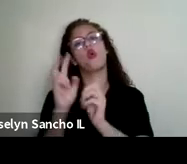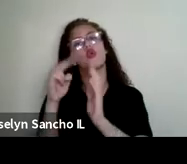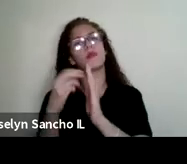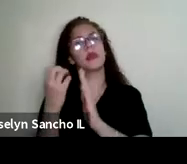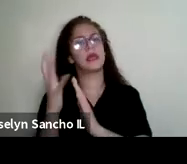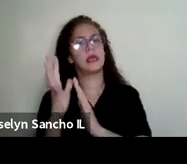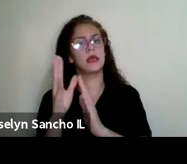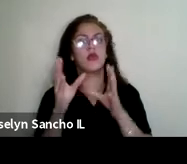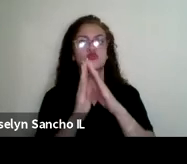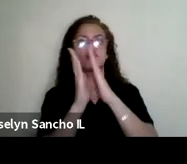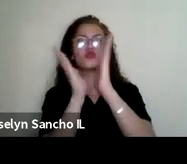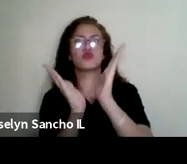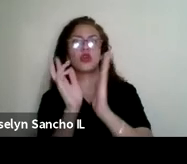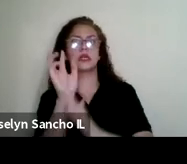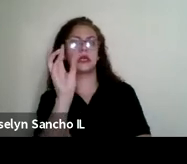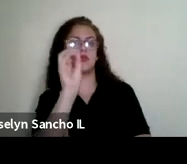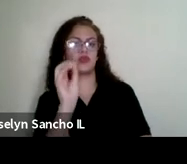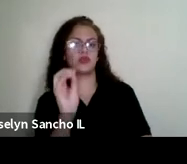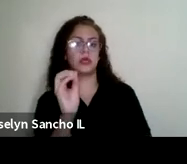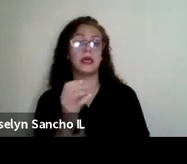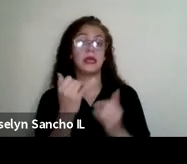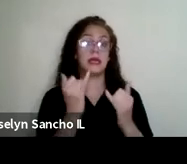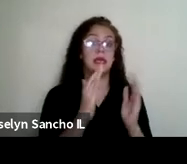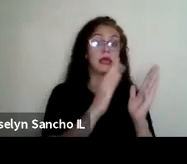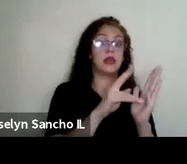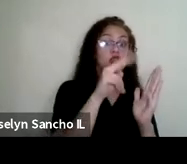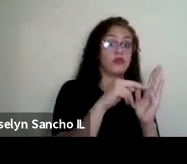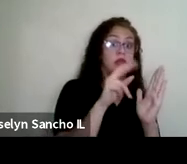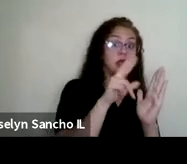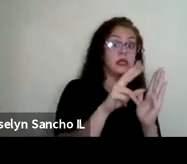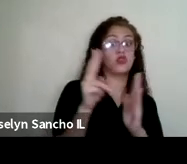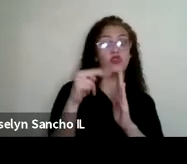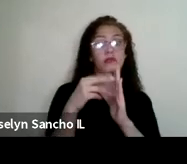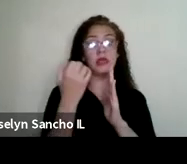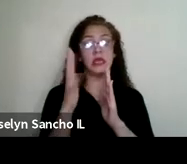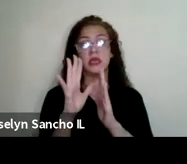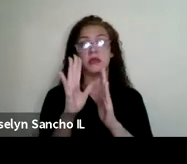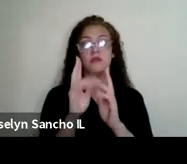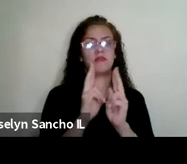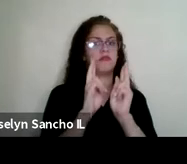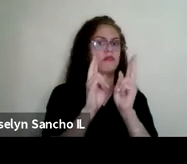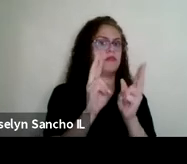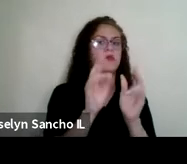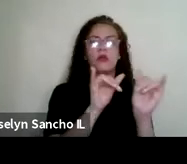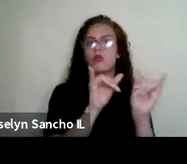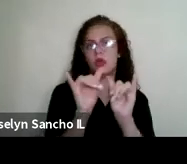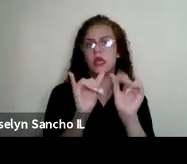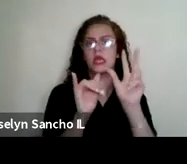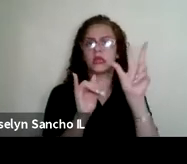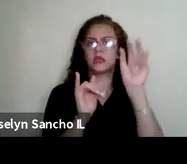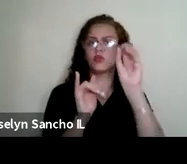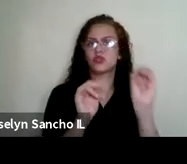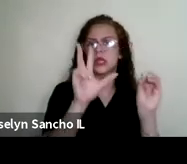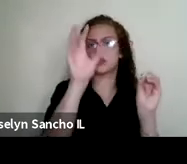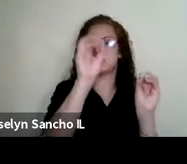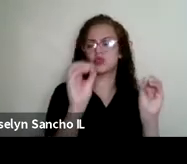2015 aumentan un 6%, mientras que entre 2003 y 2015 se mantiene en un